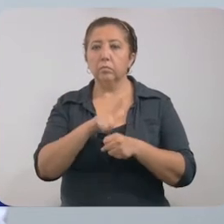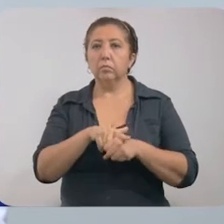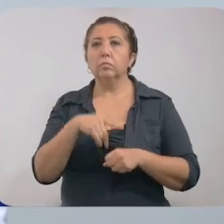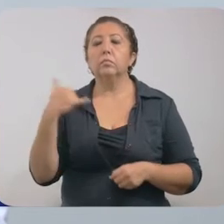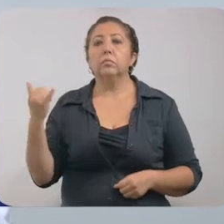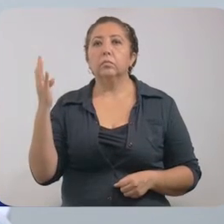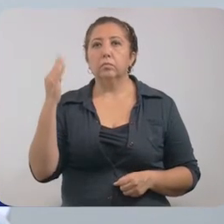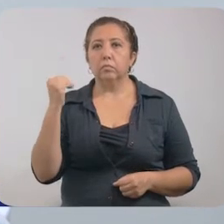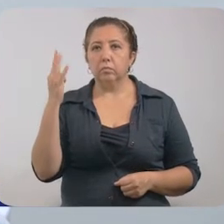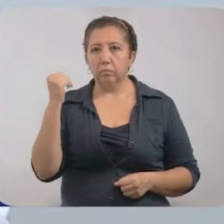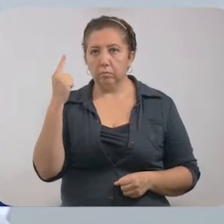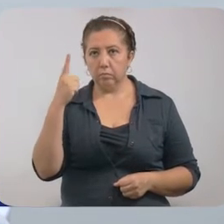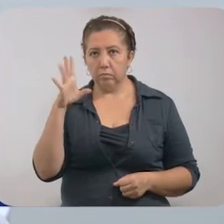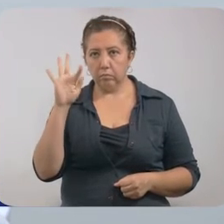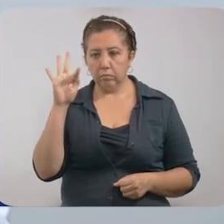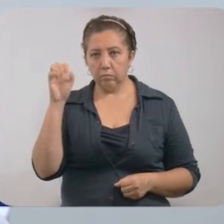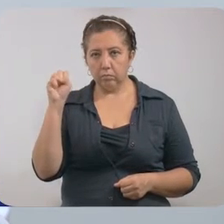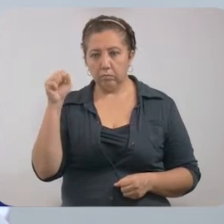9992-008489 en español y